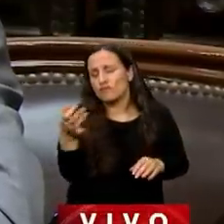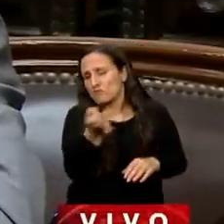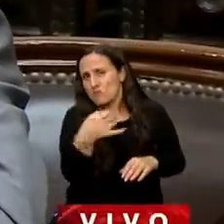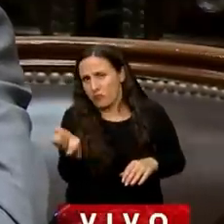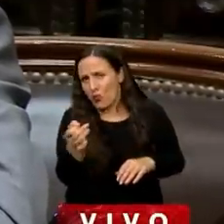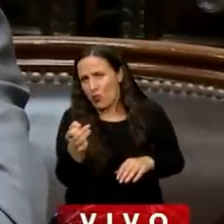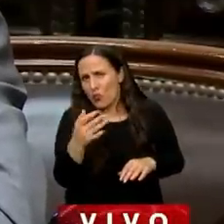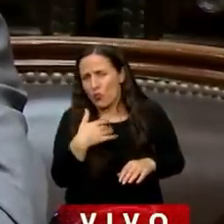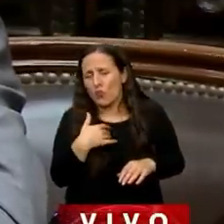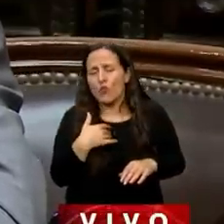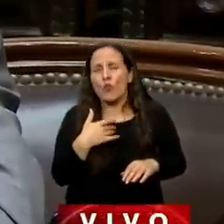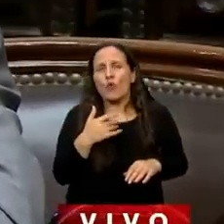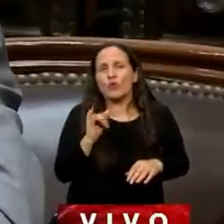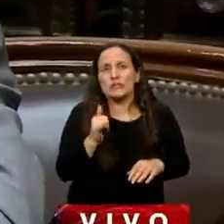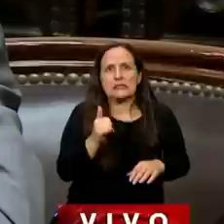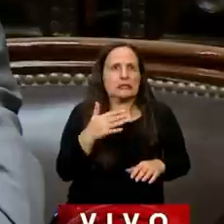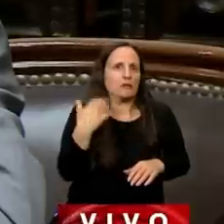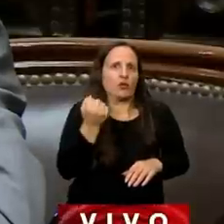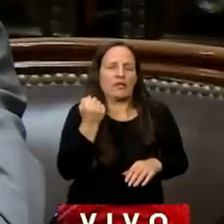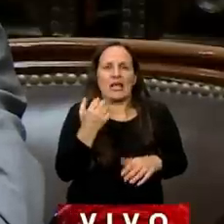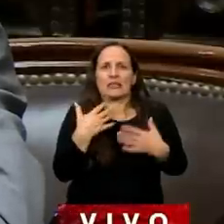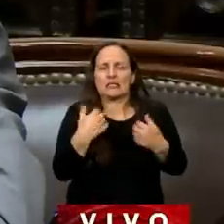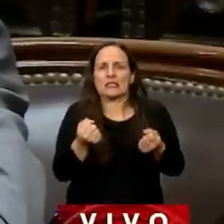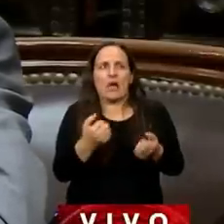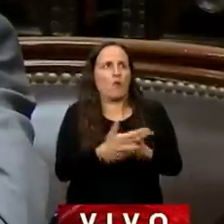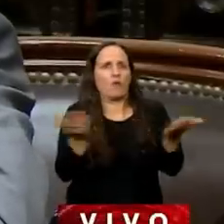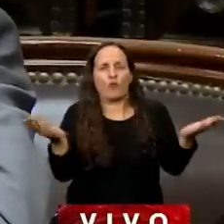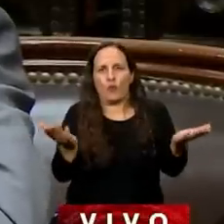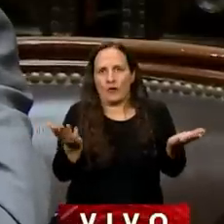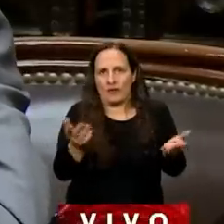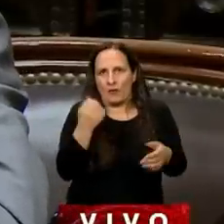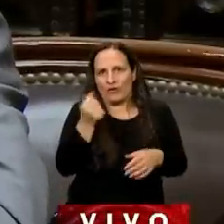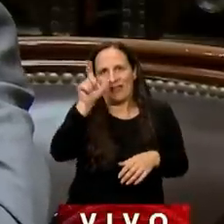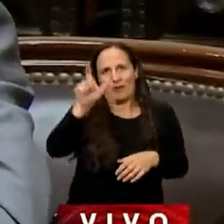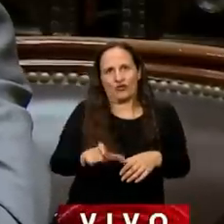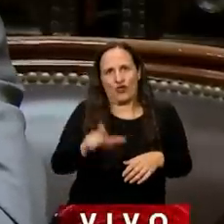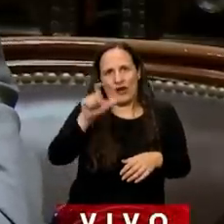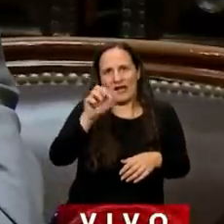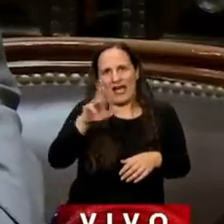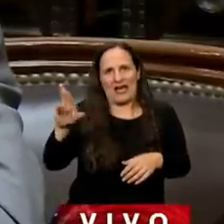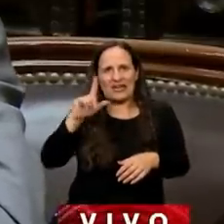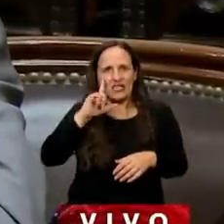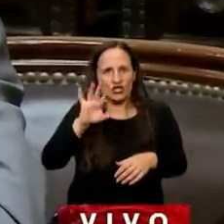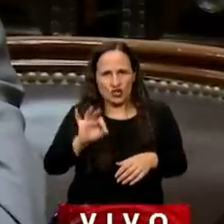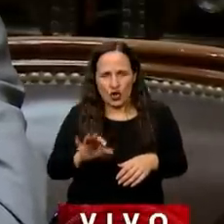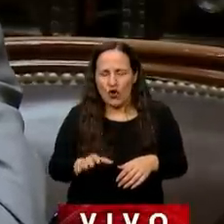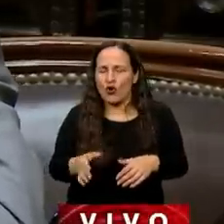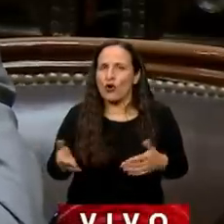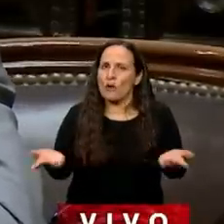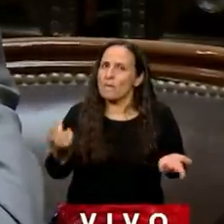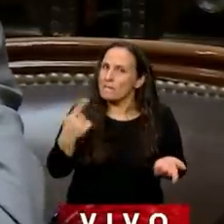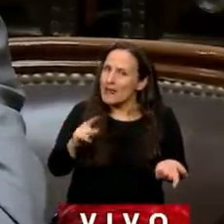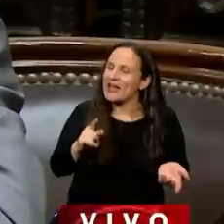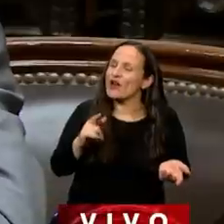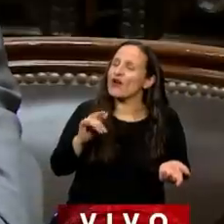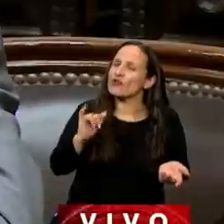mucho menos lo que significó en la salud pública de la Argentina el ministro Carrillo, pero quiero decir que aquí a quienes